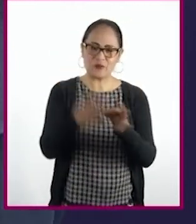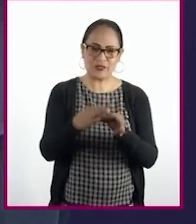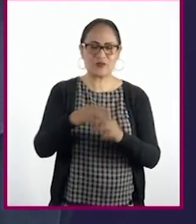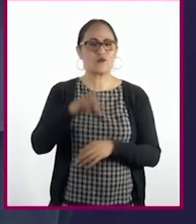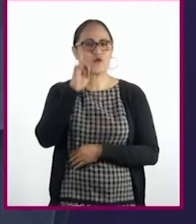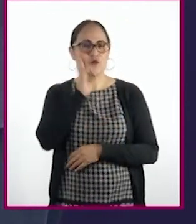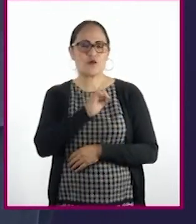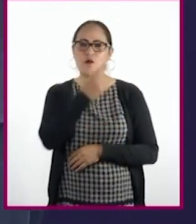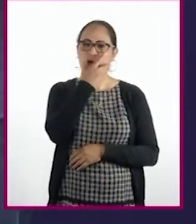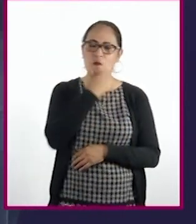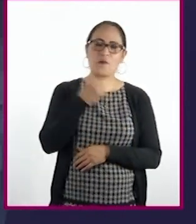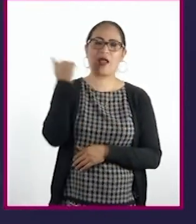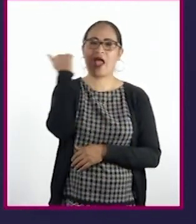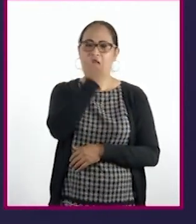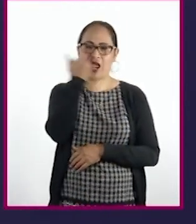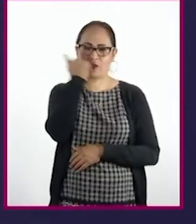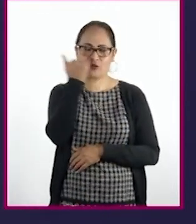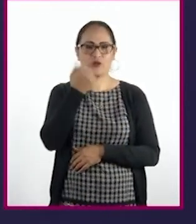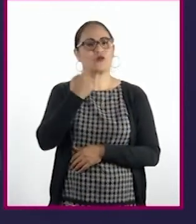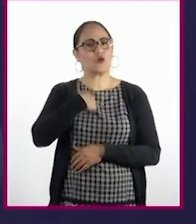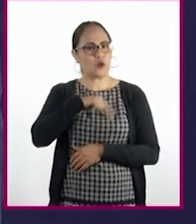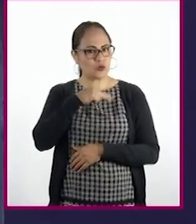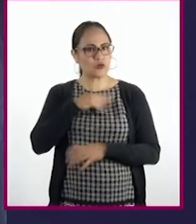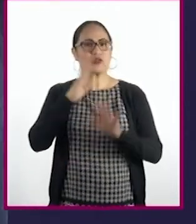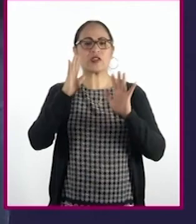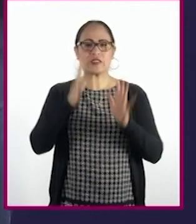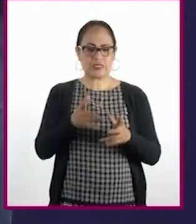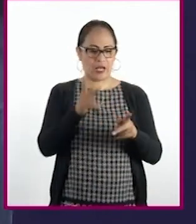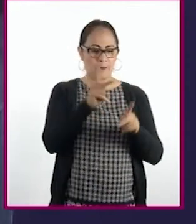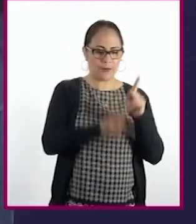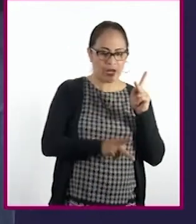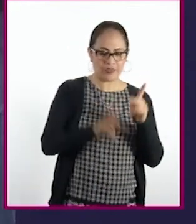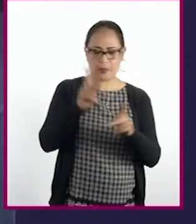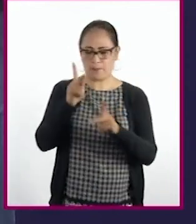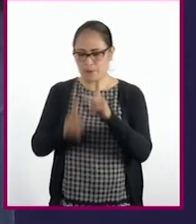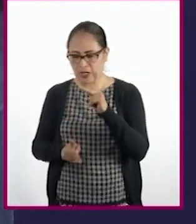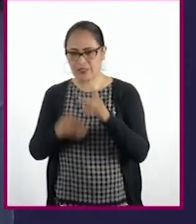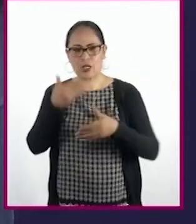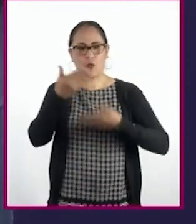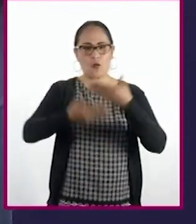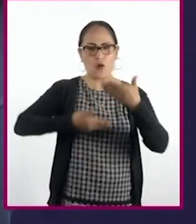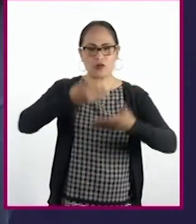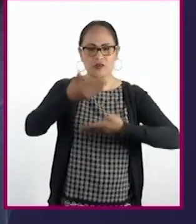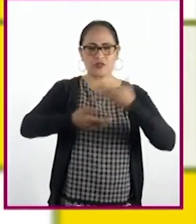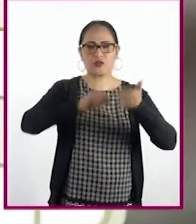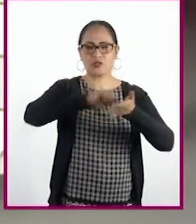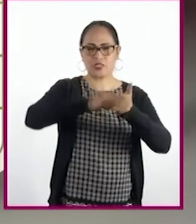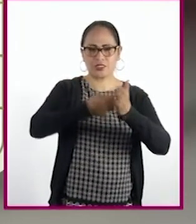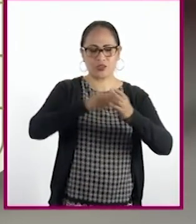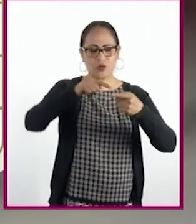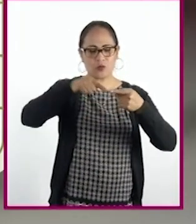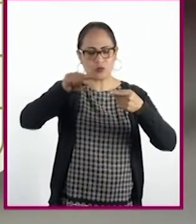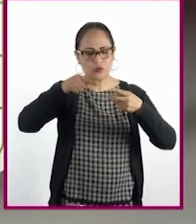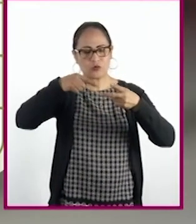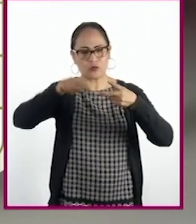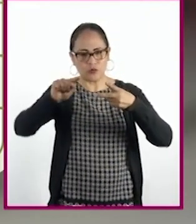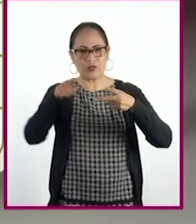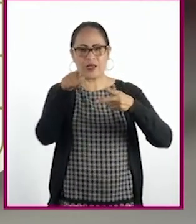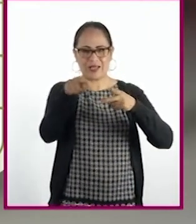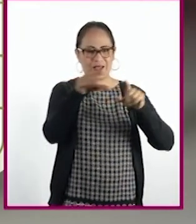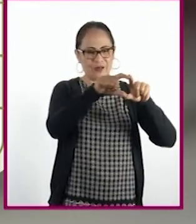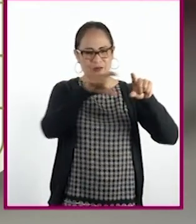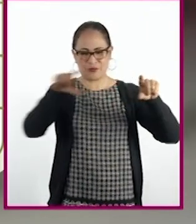y alumnos, con esto concluimos las primeras acciones de nuestro proceso técnico, por lo que debemos señalarlo en